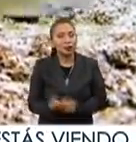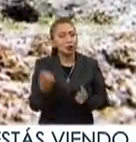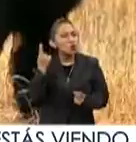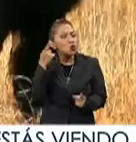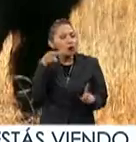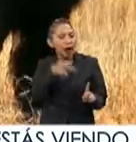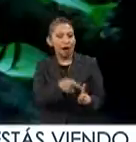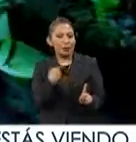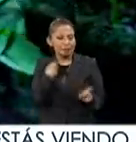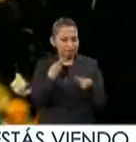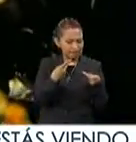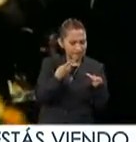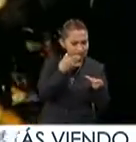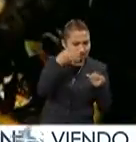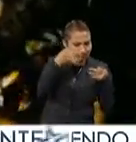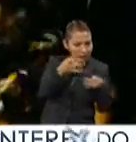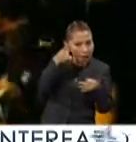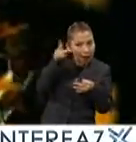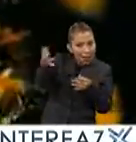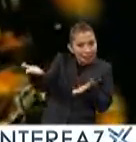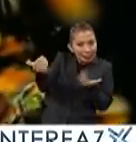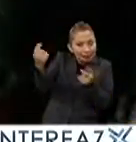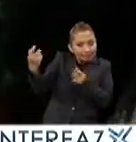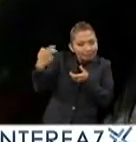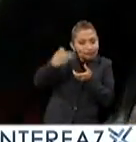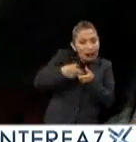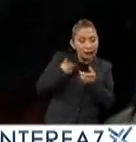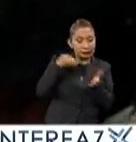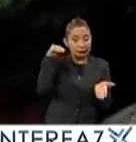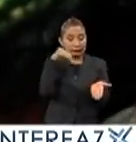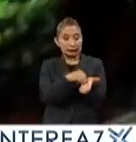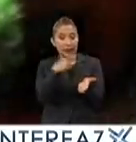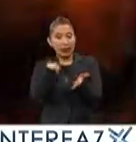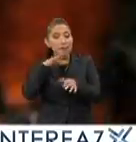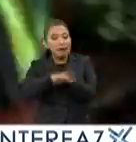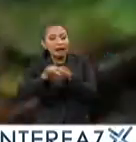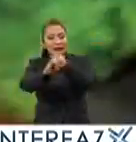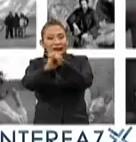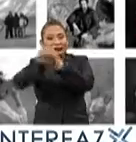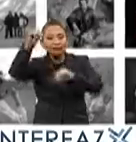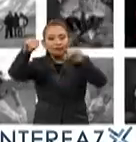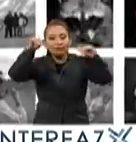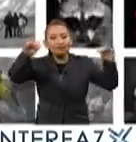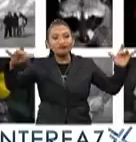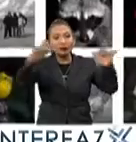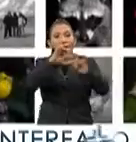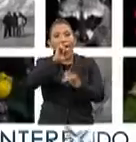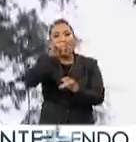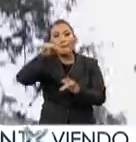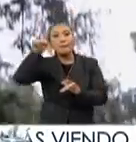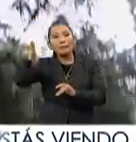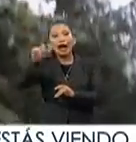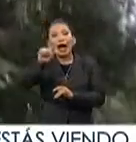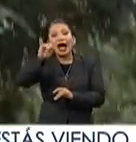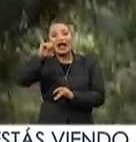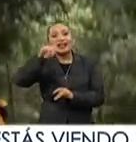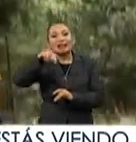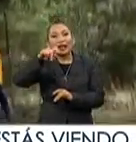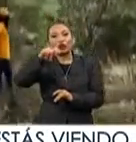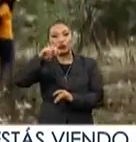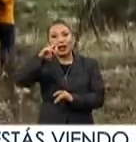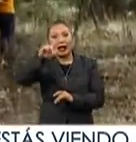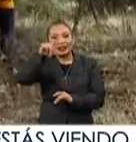una de las estrategias fundamentales para atraerlos fue la implementación de más plataformas y una app llamada